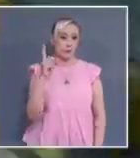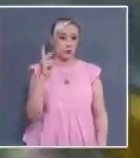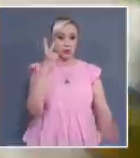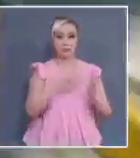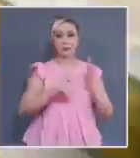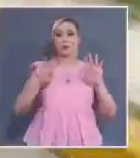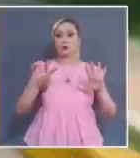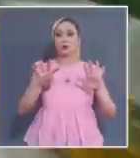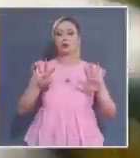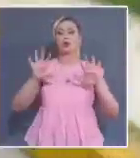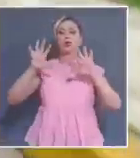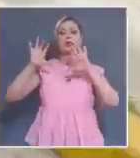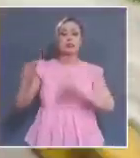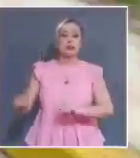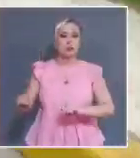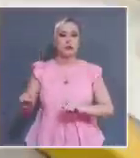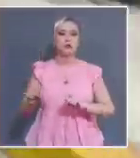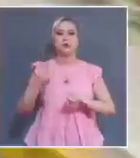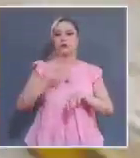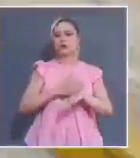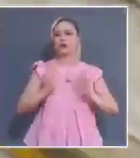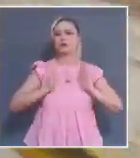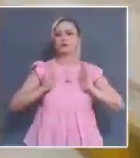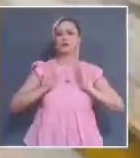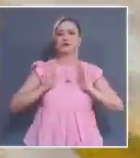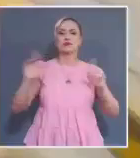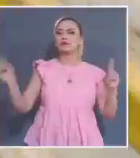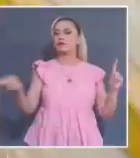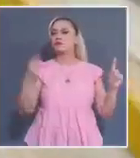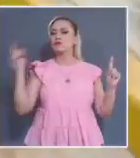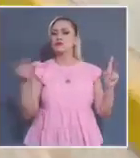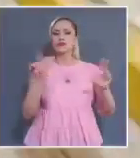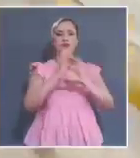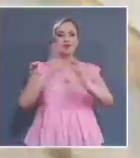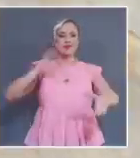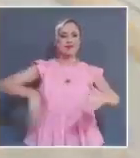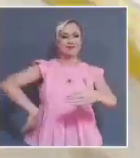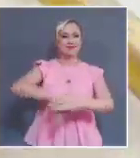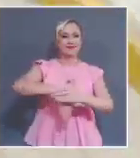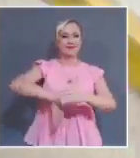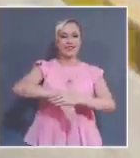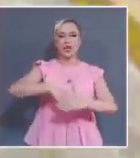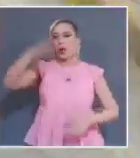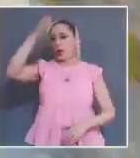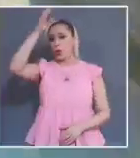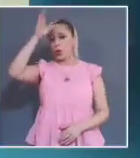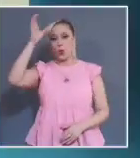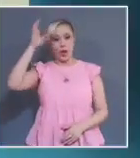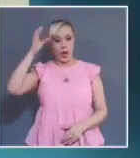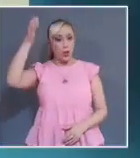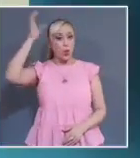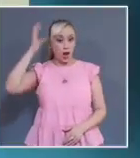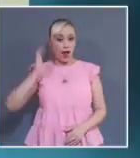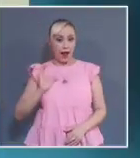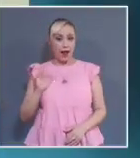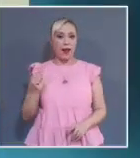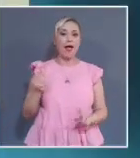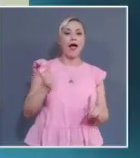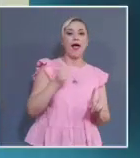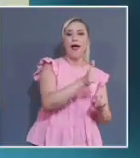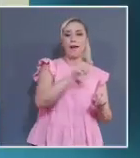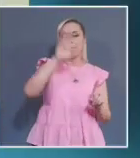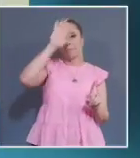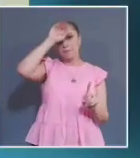en un retén militar cuando viajaba en un autobús de pasajeros de Culiacán a Monterrey. Al ser